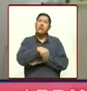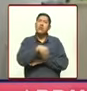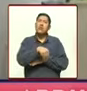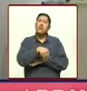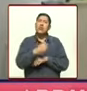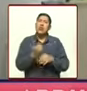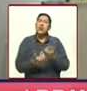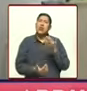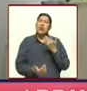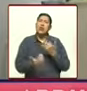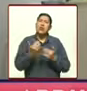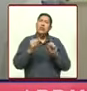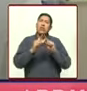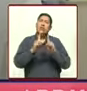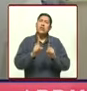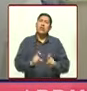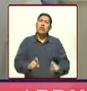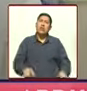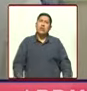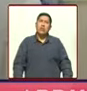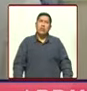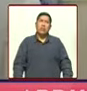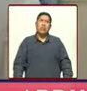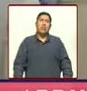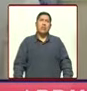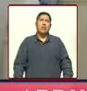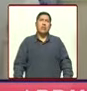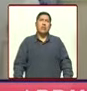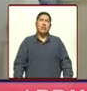a los incendios? Adelante.